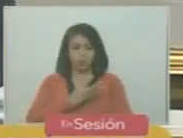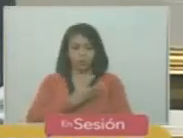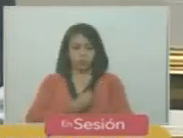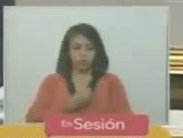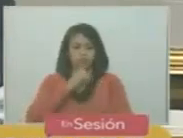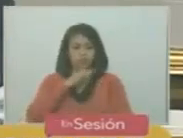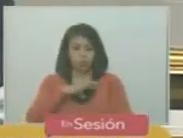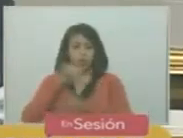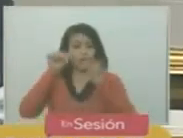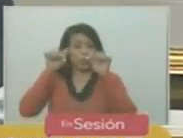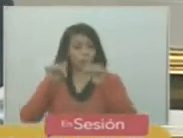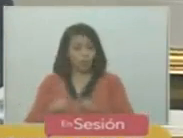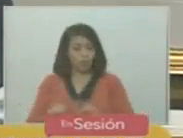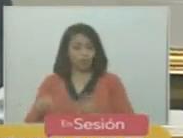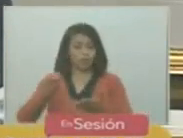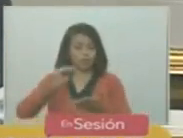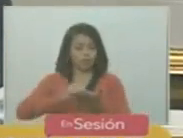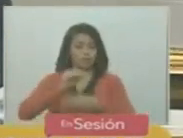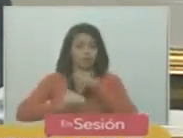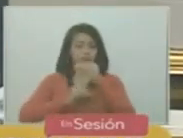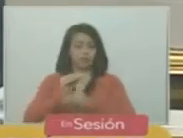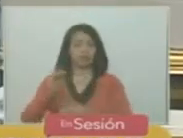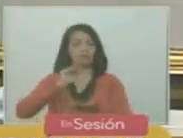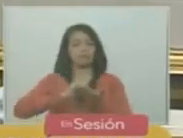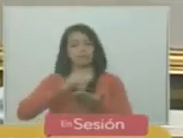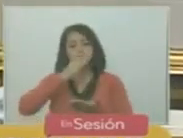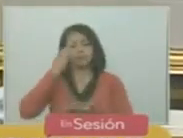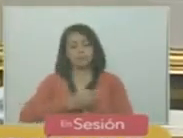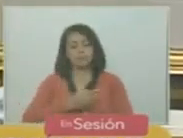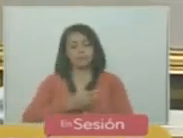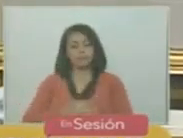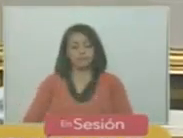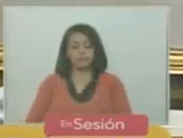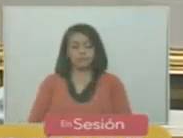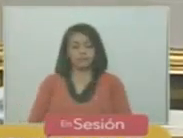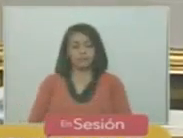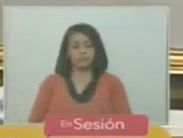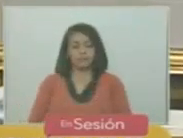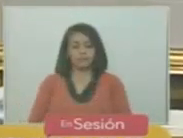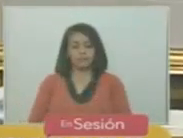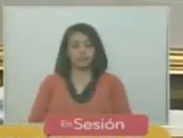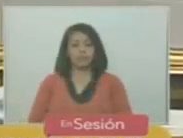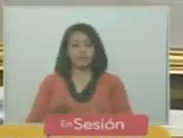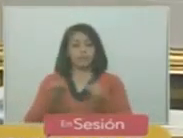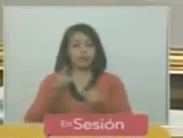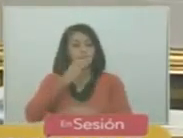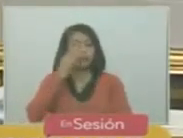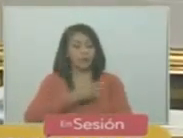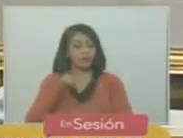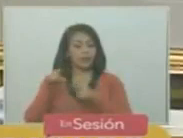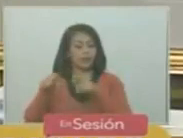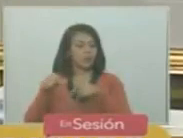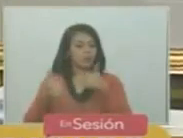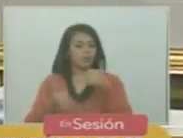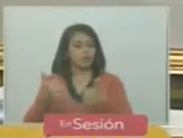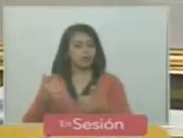hoy se reivindican y se ratifican las certezas. Y ahí hay una certeza.